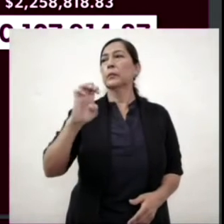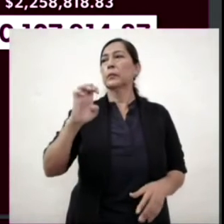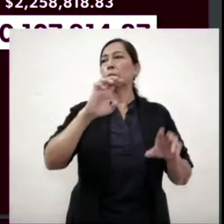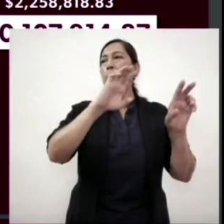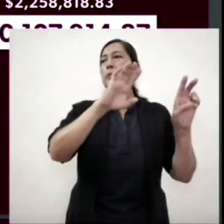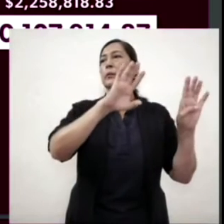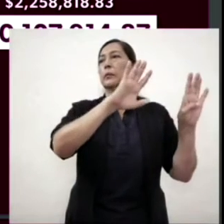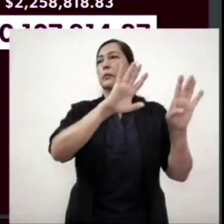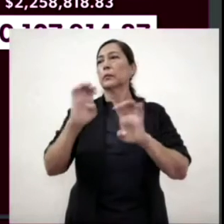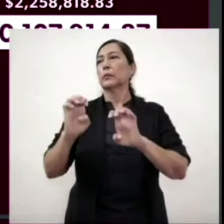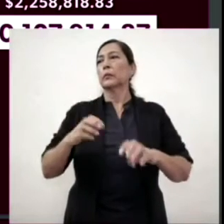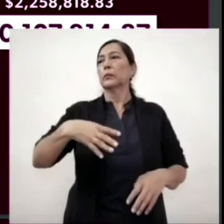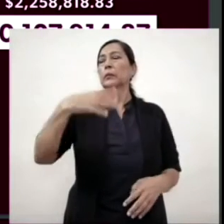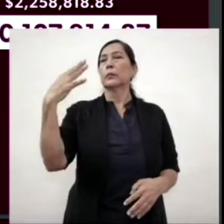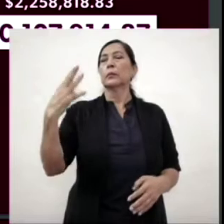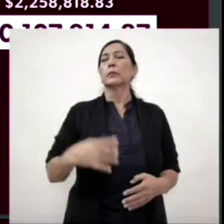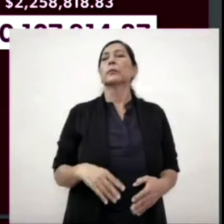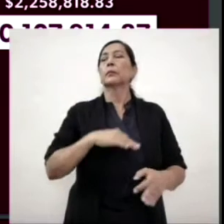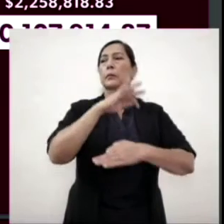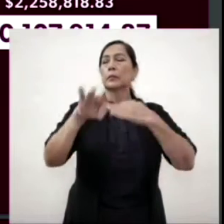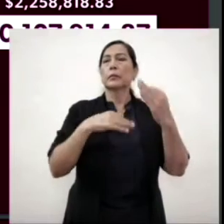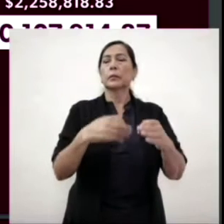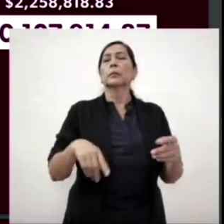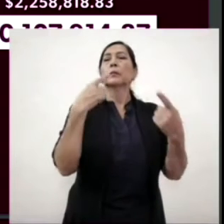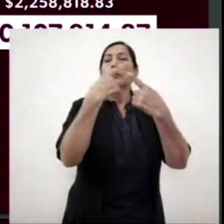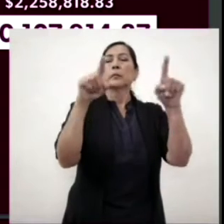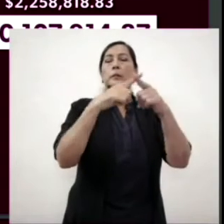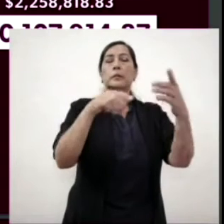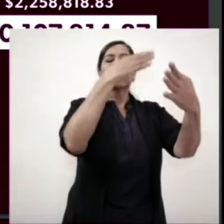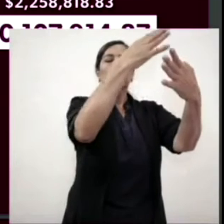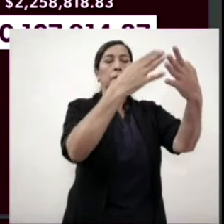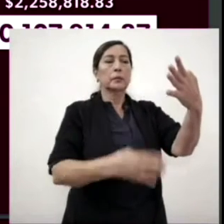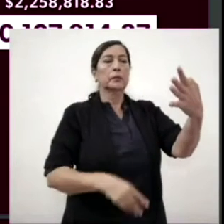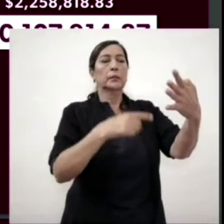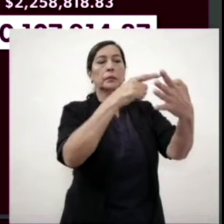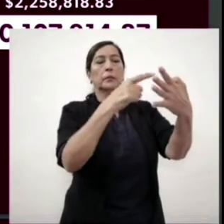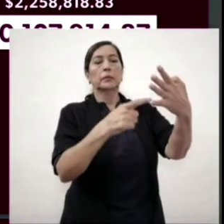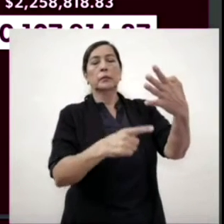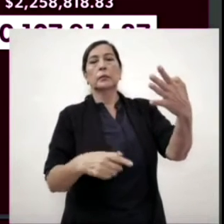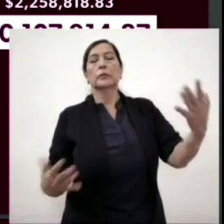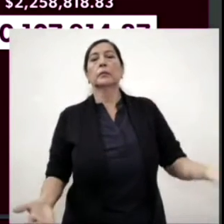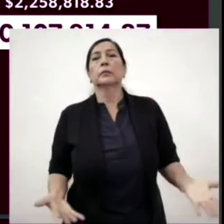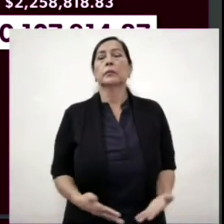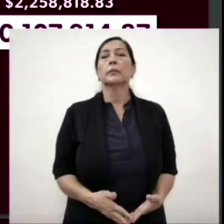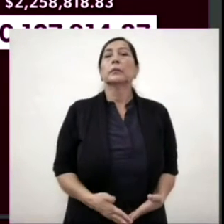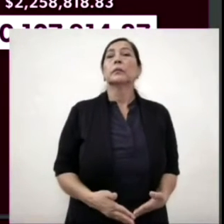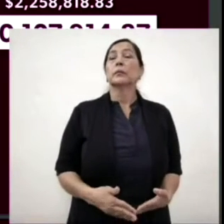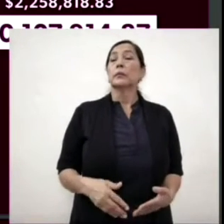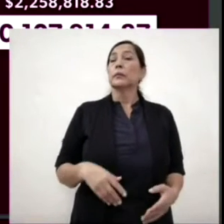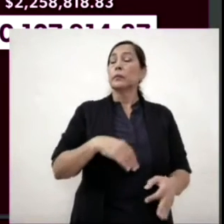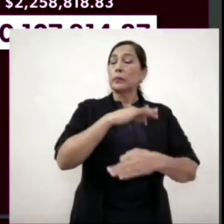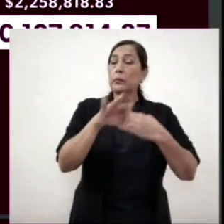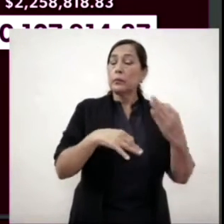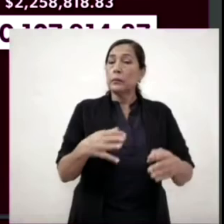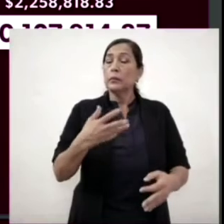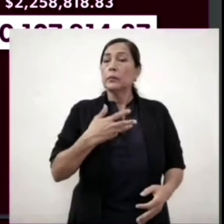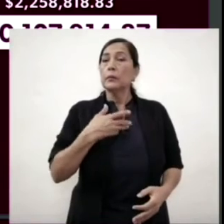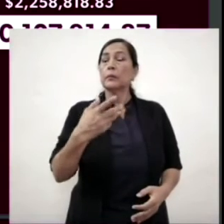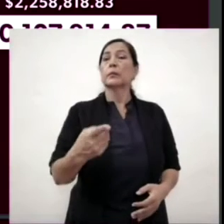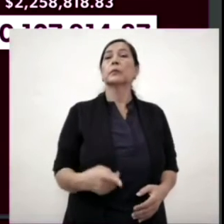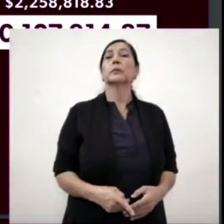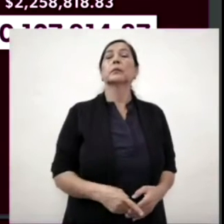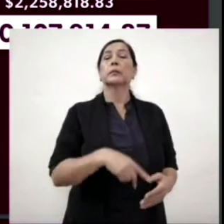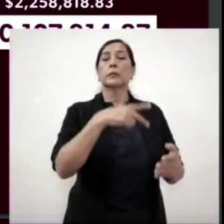pública, equipamiento de las instituciones de seguridad pública, prevención social de la violencia y la delincuencia con